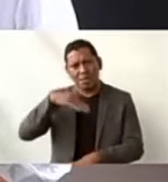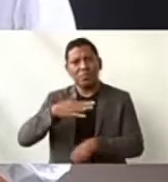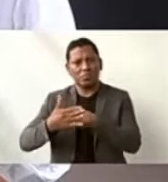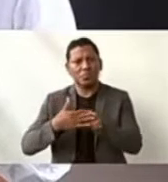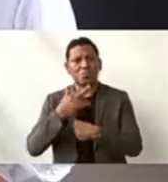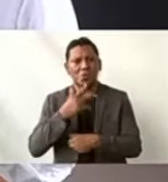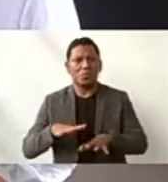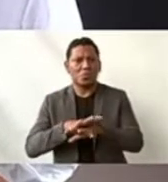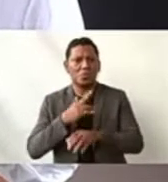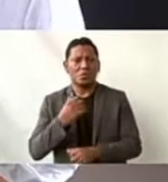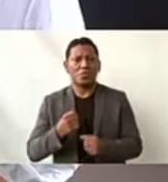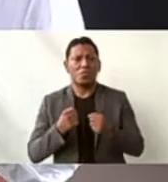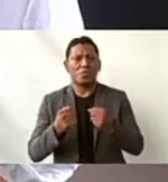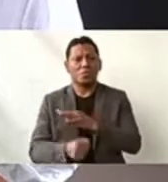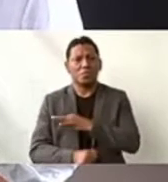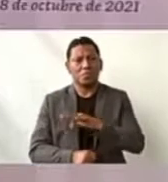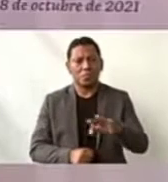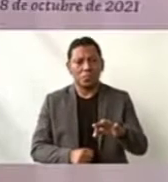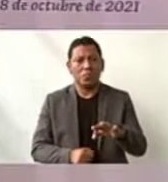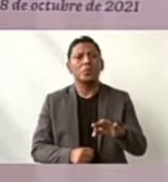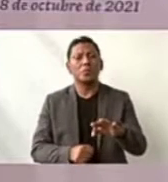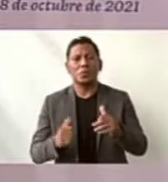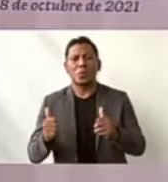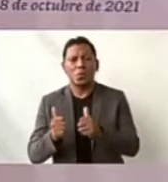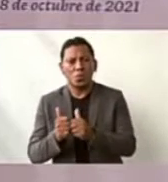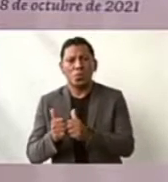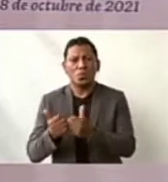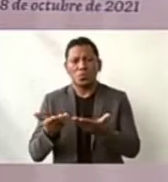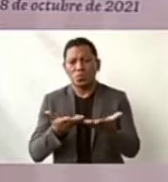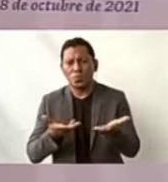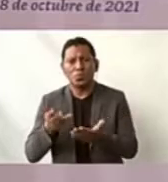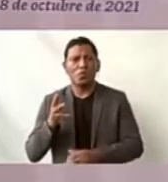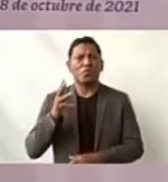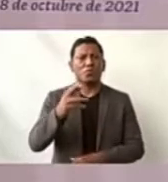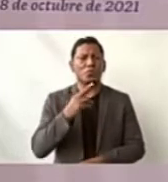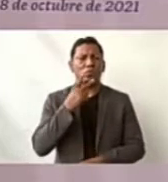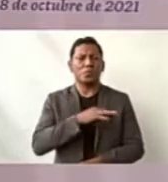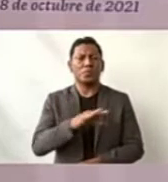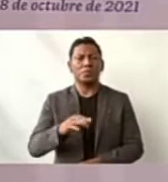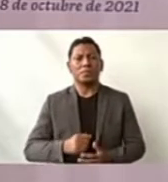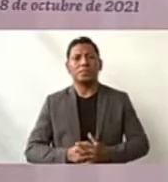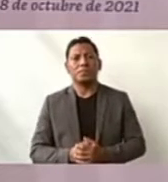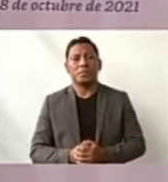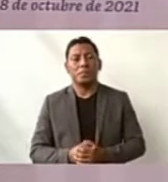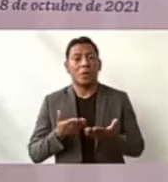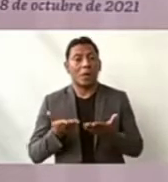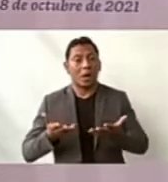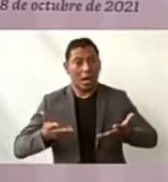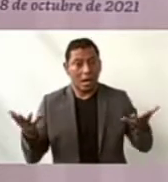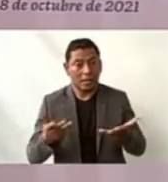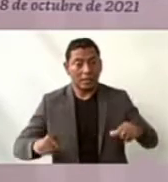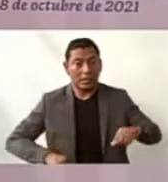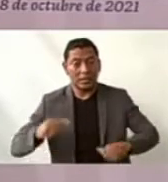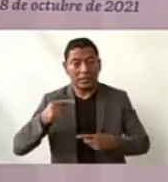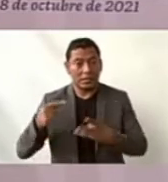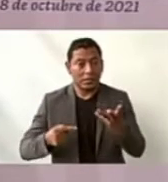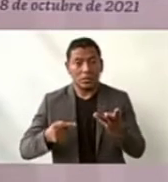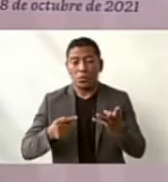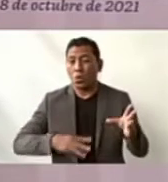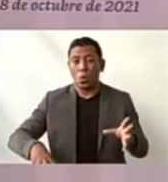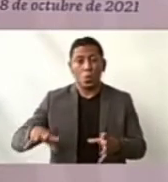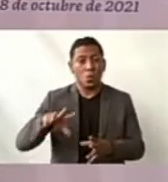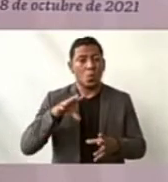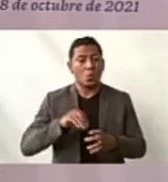sólido pueden acompañarnos hace un futuro promisorio y tomar acción en todos los